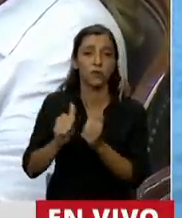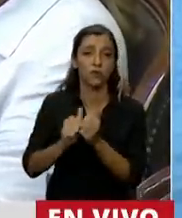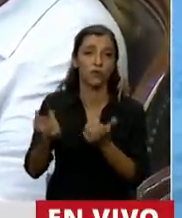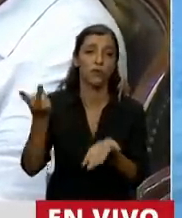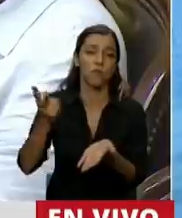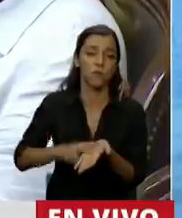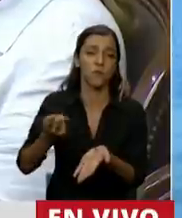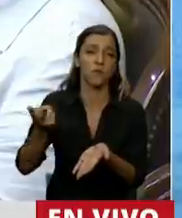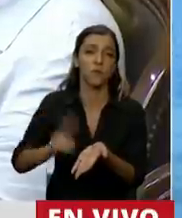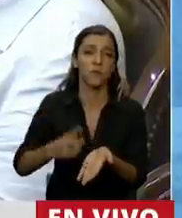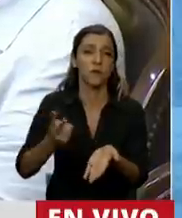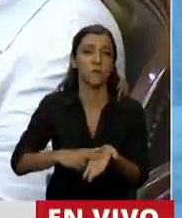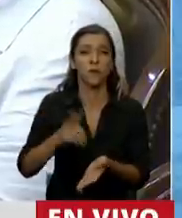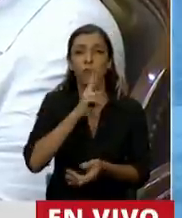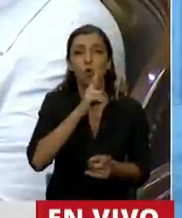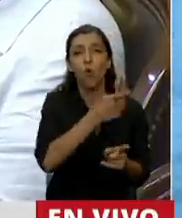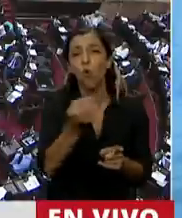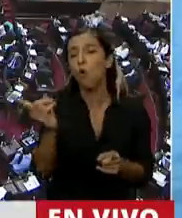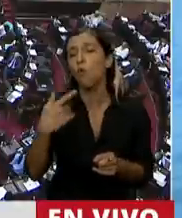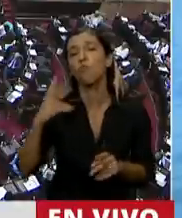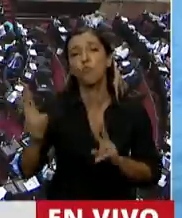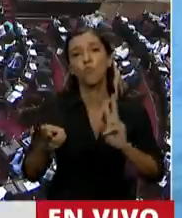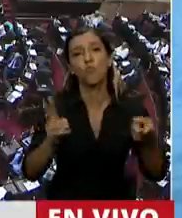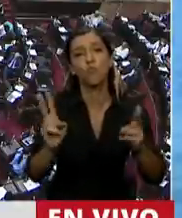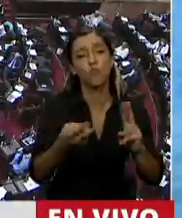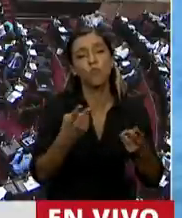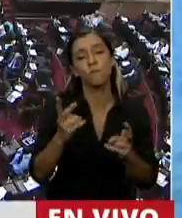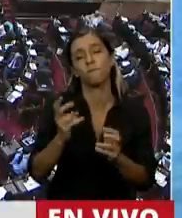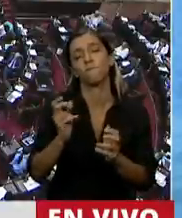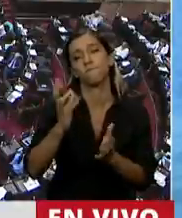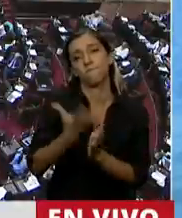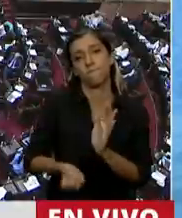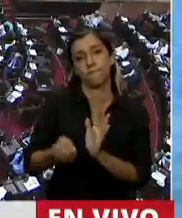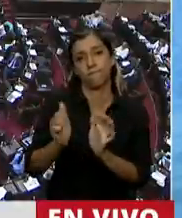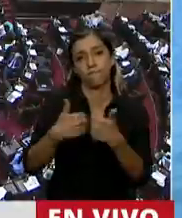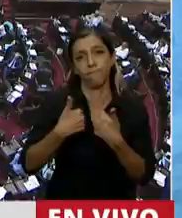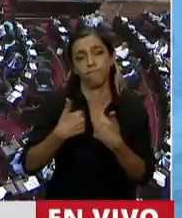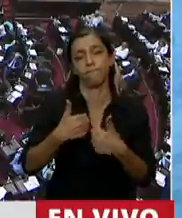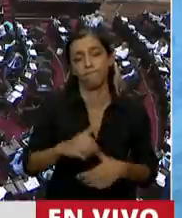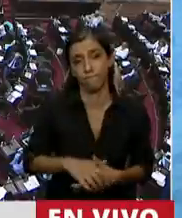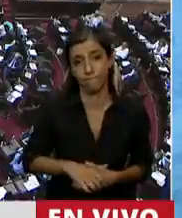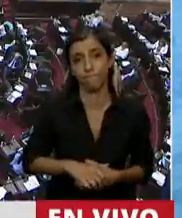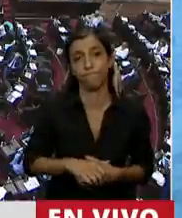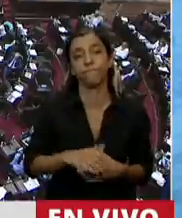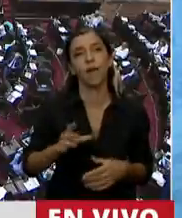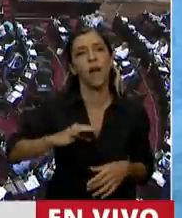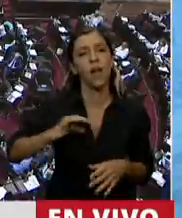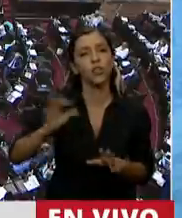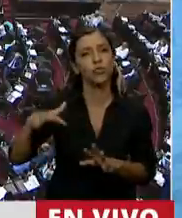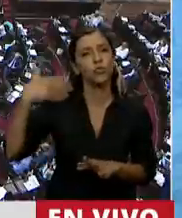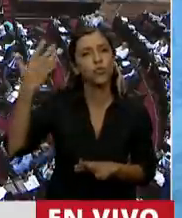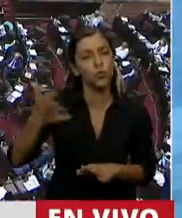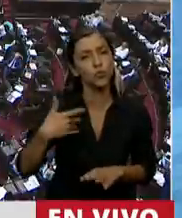mujeres siguen muriendo por abortos clandestinos. Años más tarde, trabajando en una obra